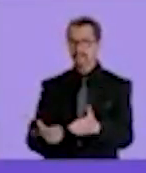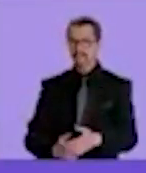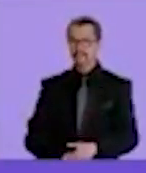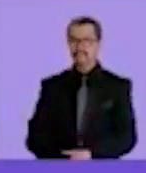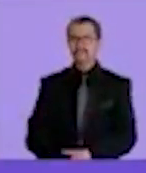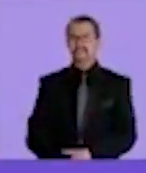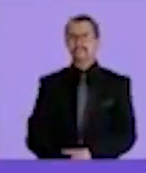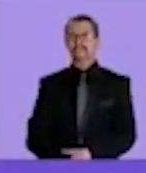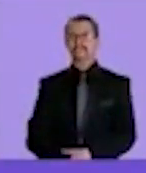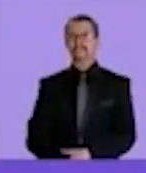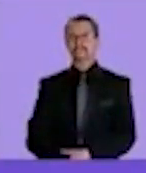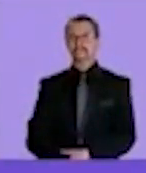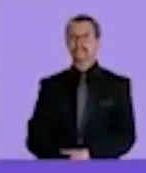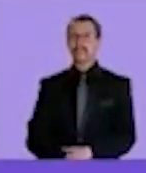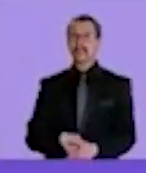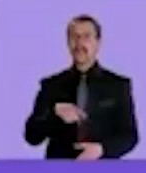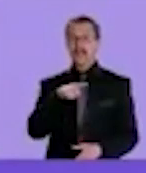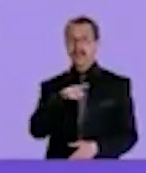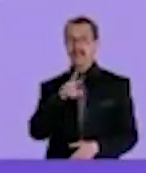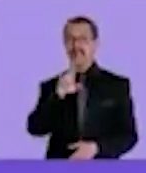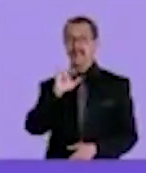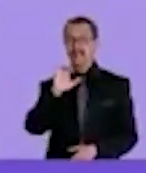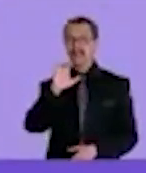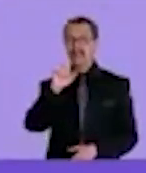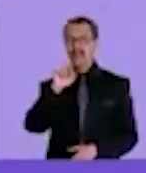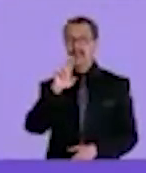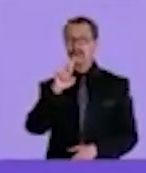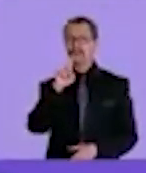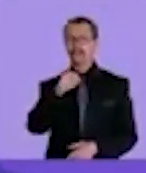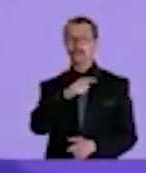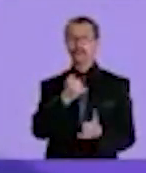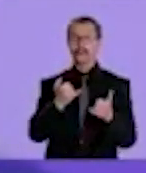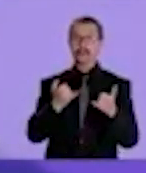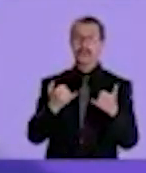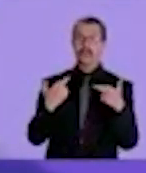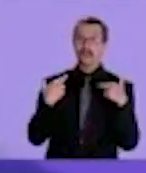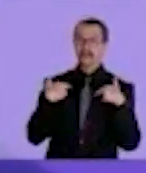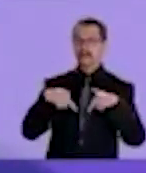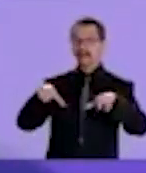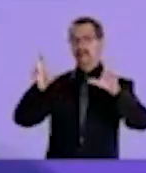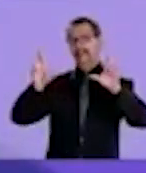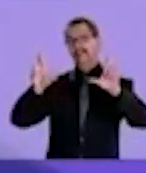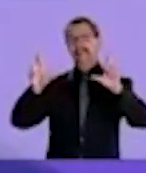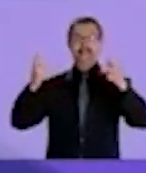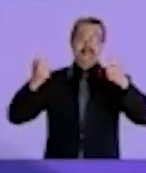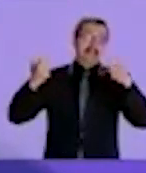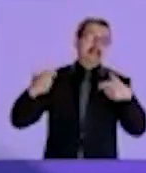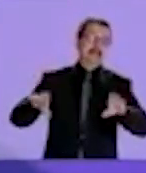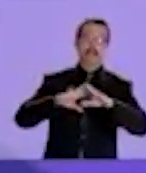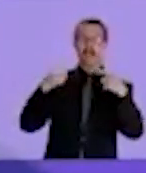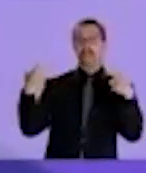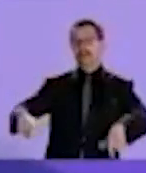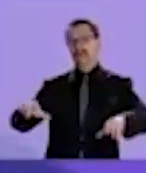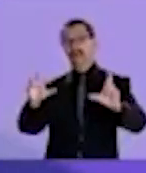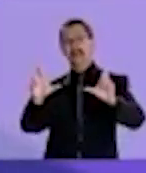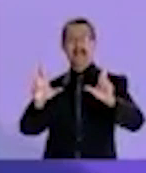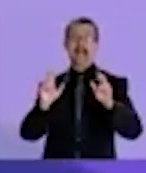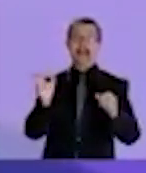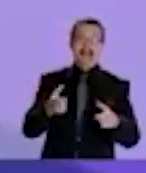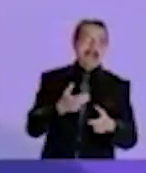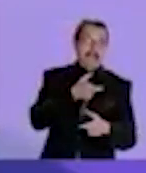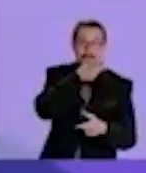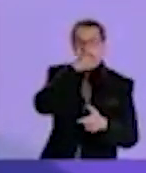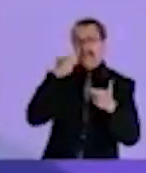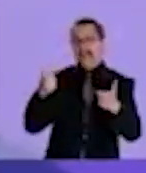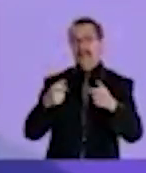ricky ricky este eje kanai in ricky